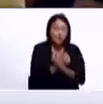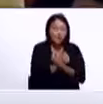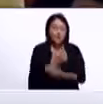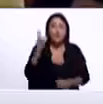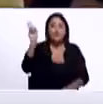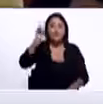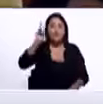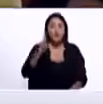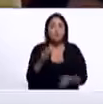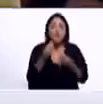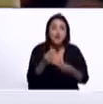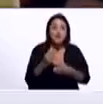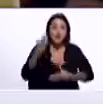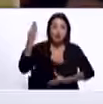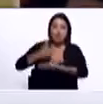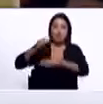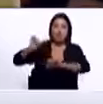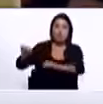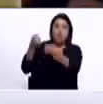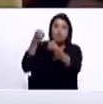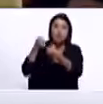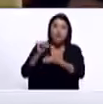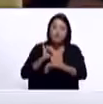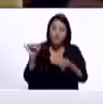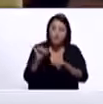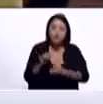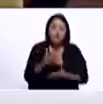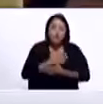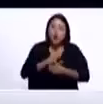para el levantamiento de las sanciones, me dijo.